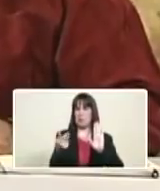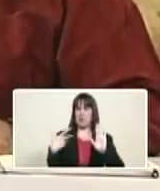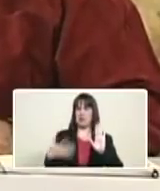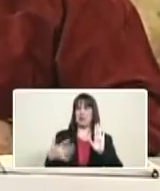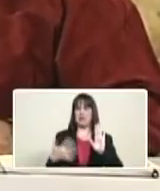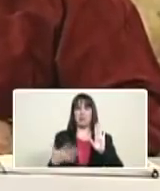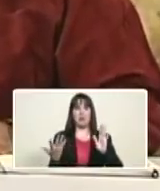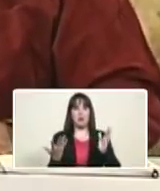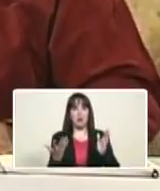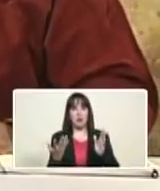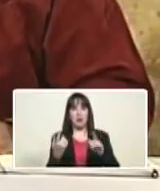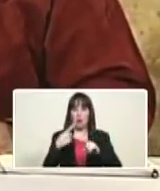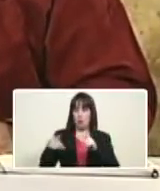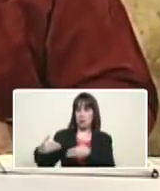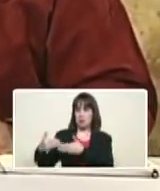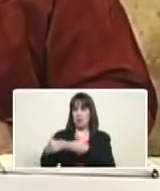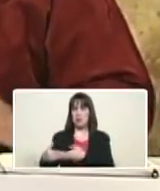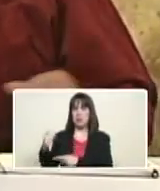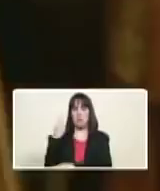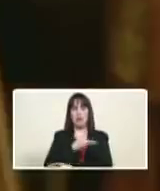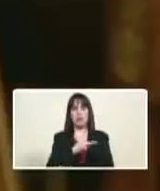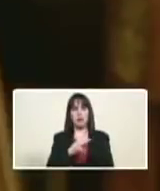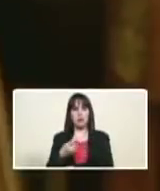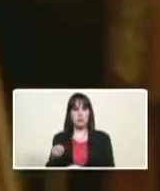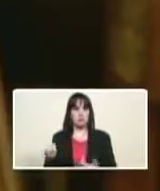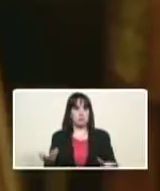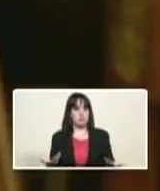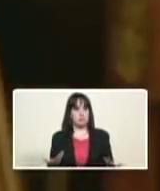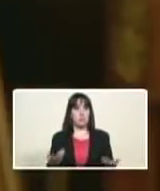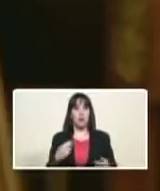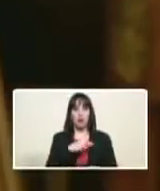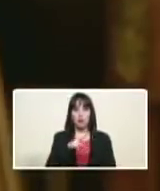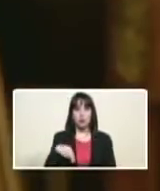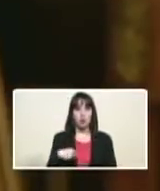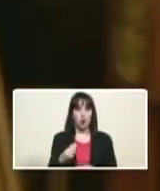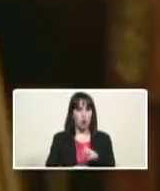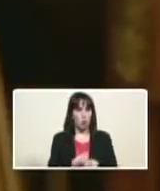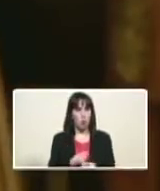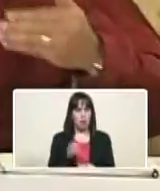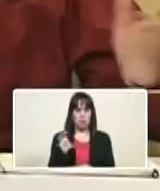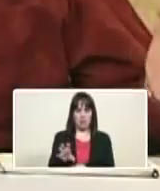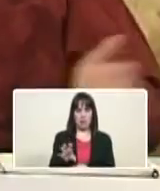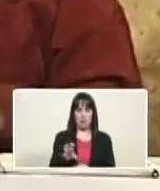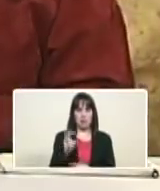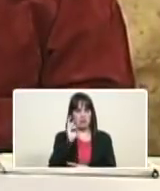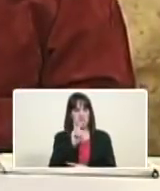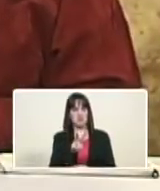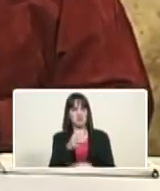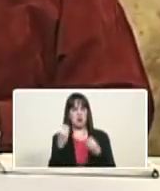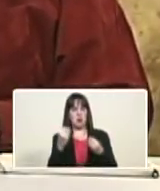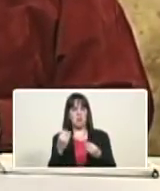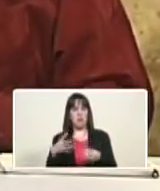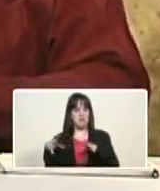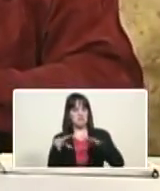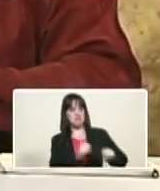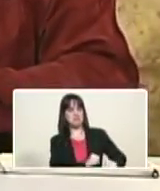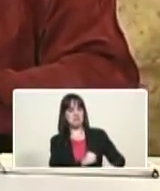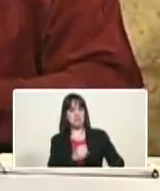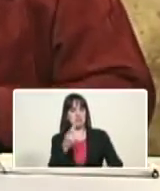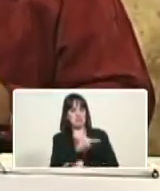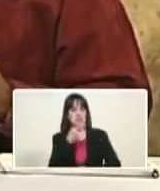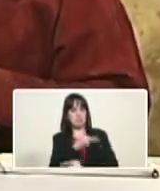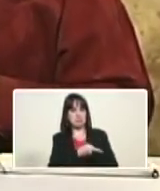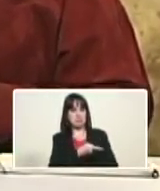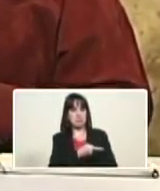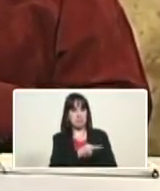paquetazo neoliberal. Y le imponían al país entero su visión extremista, dogmática,